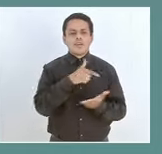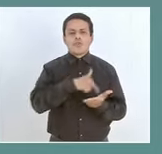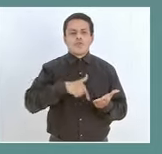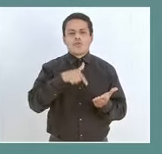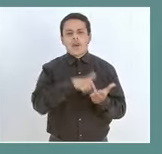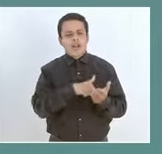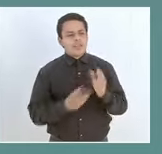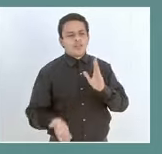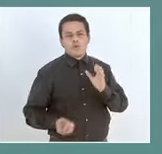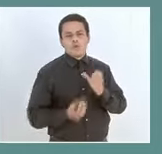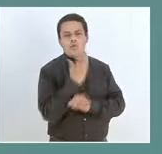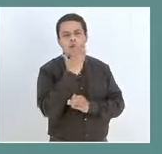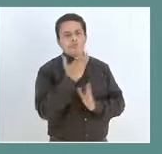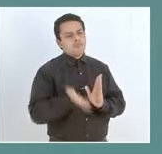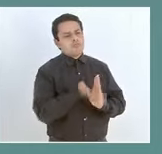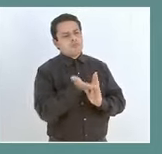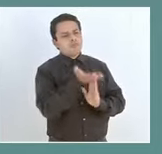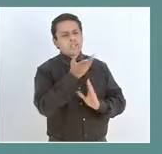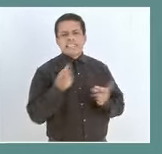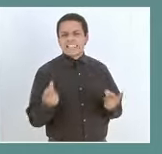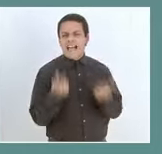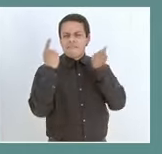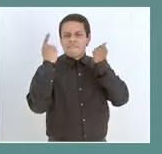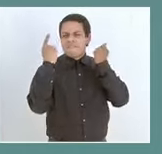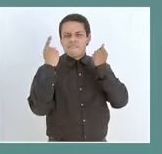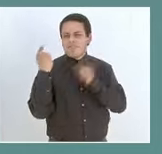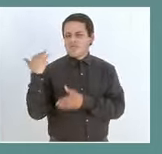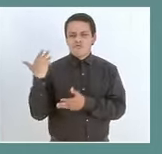también en muy poco tiempo.